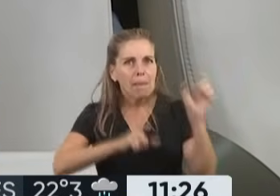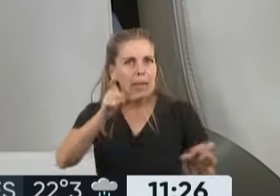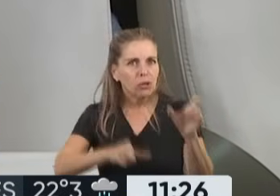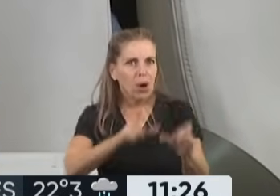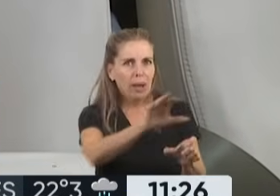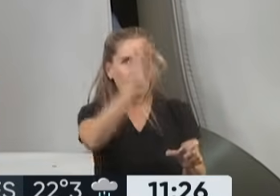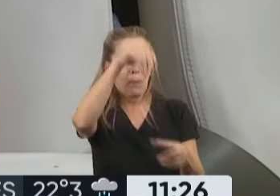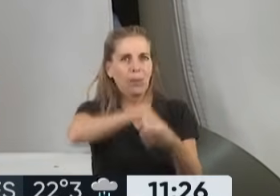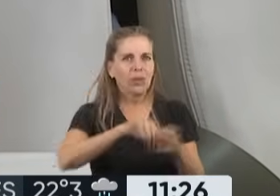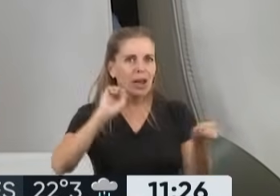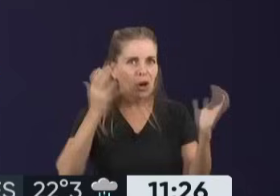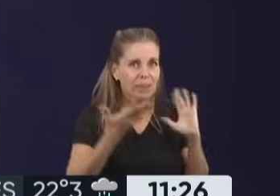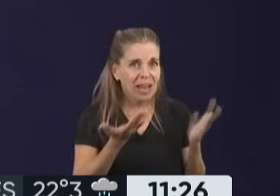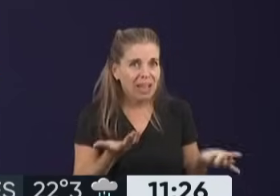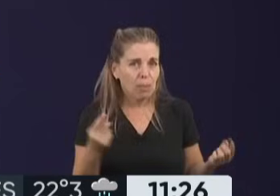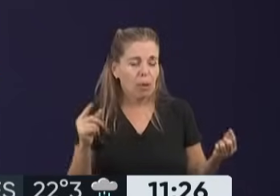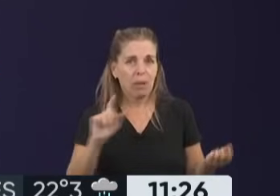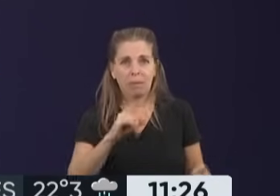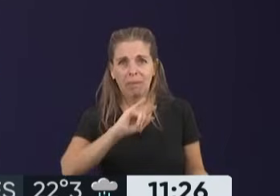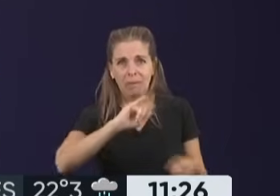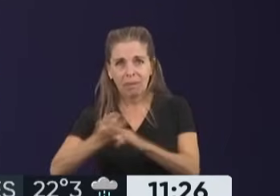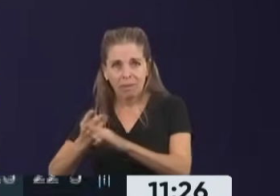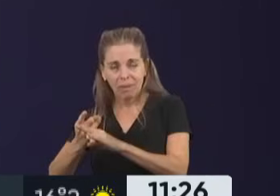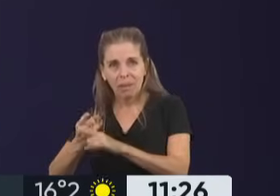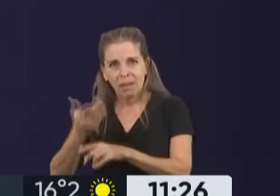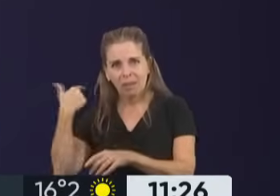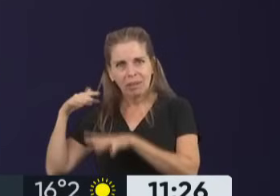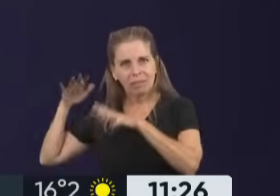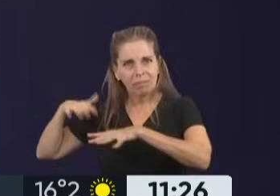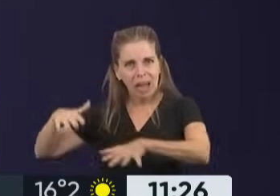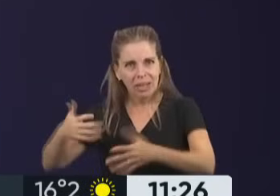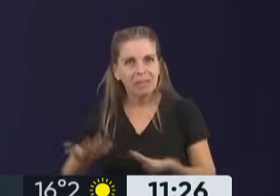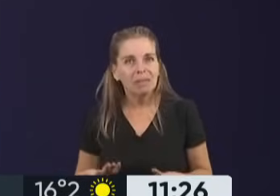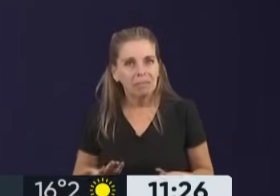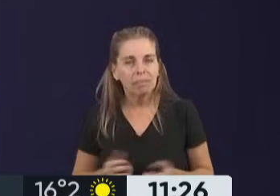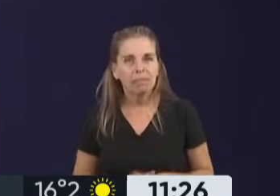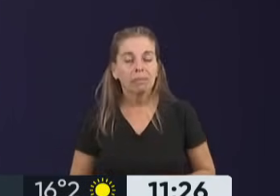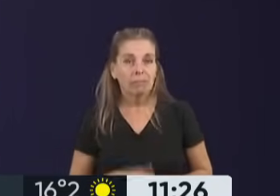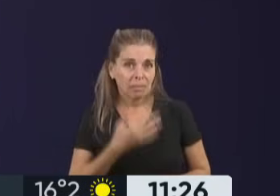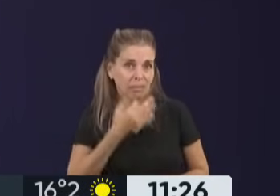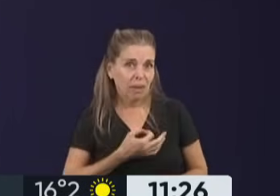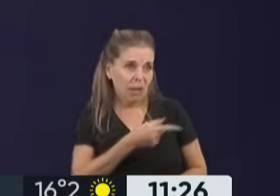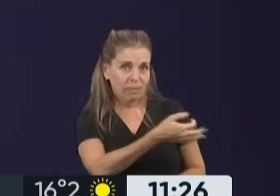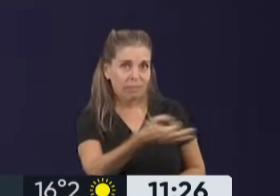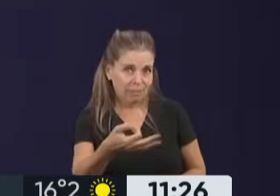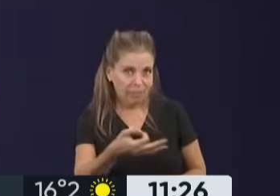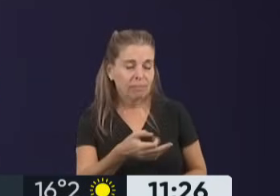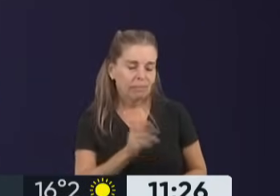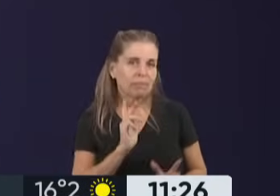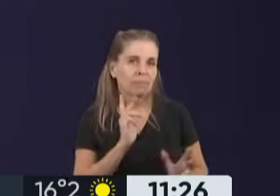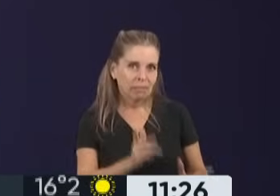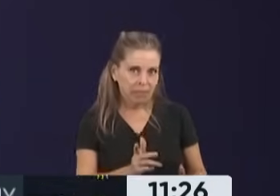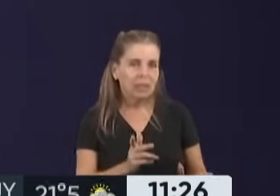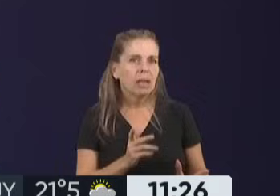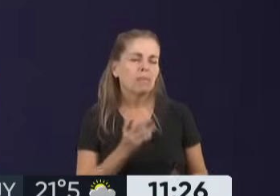este fenómeno que se vio ayer. Bueno, lo cierto es que nos insistimos, vos mismo me lo estás diciendo, ¿no? Insistimos